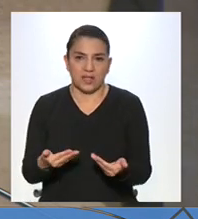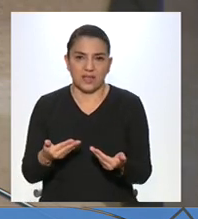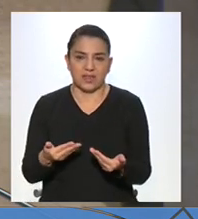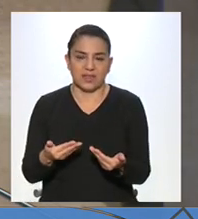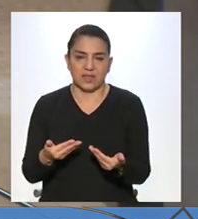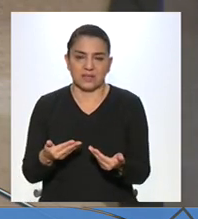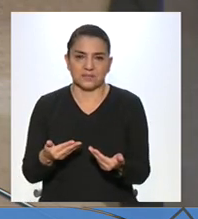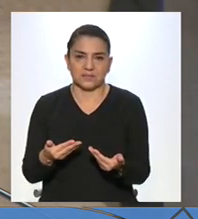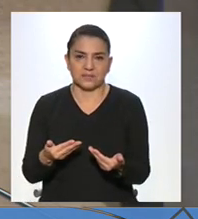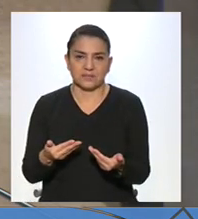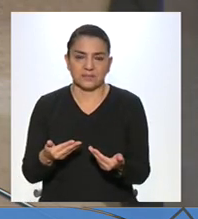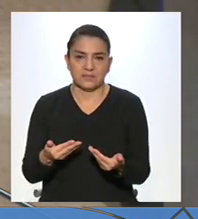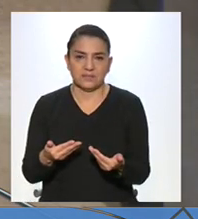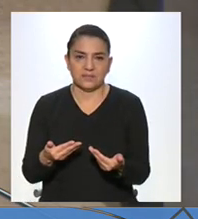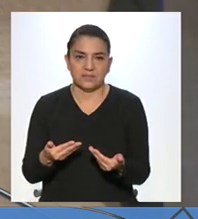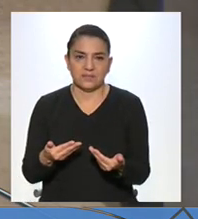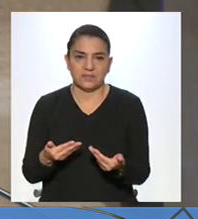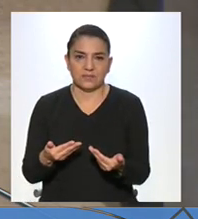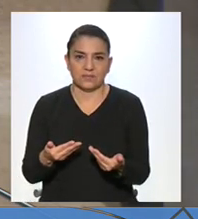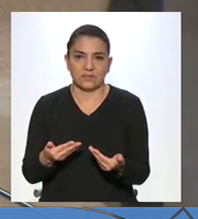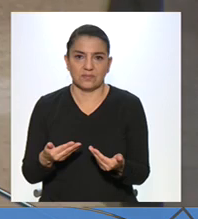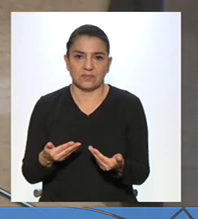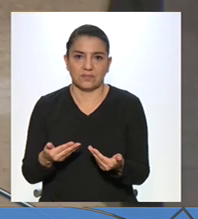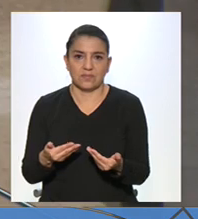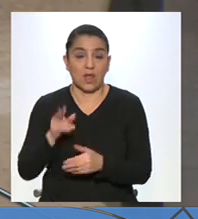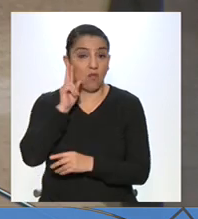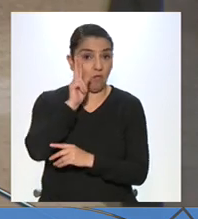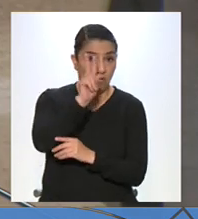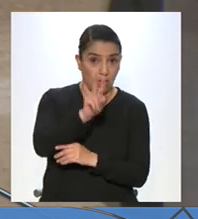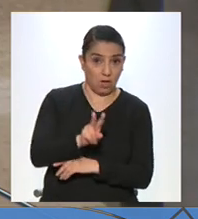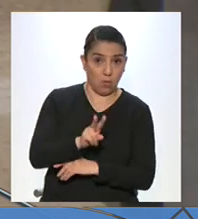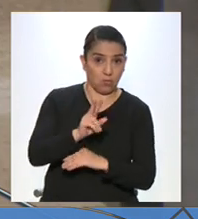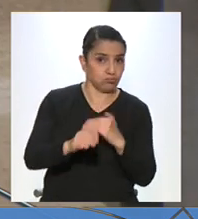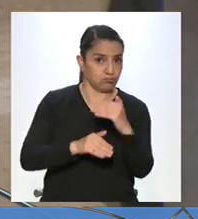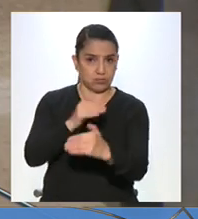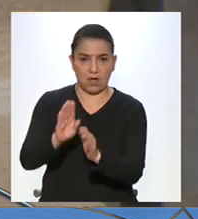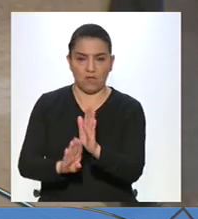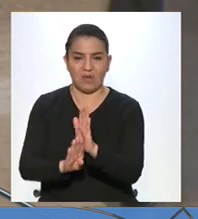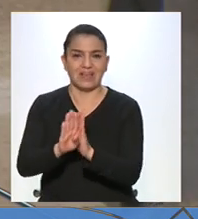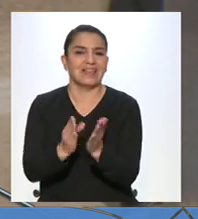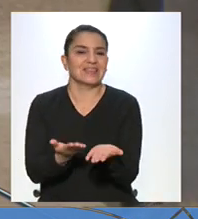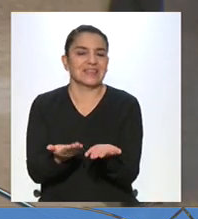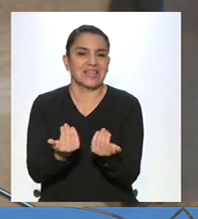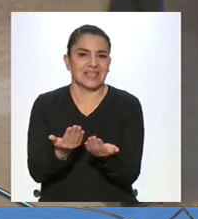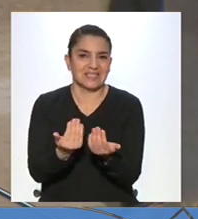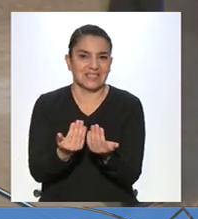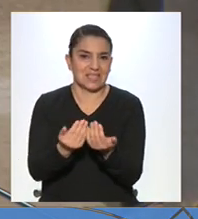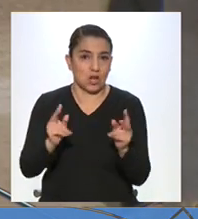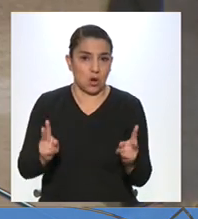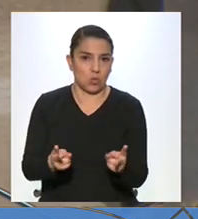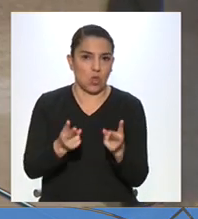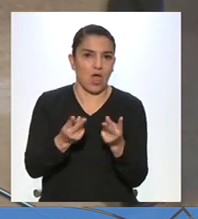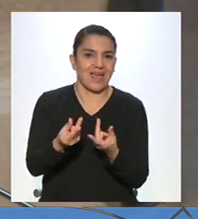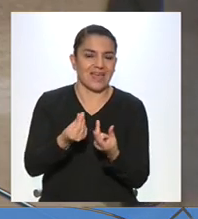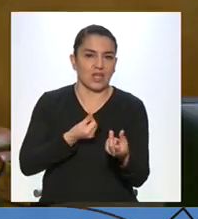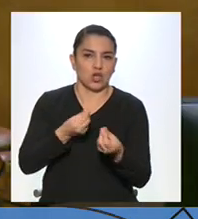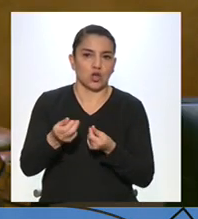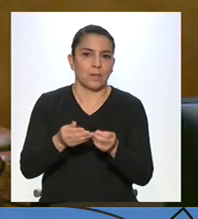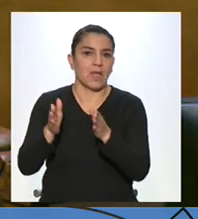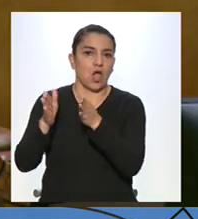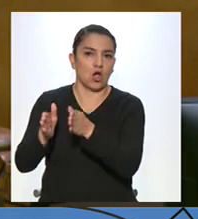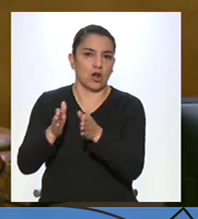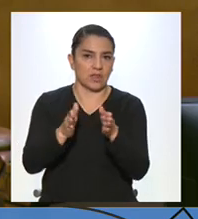medida que observamos estos avances, vemos que también que es necesario que la recuperación de la economía sea ordenada